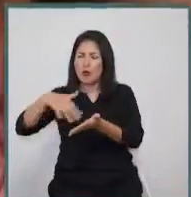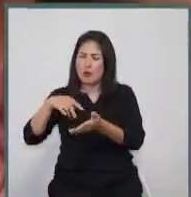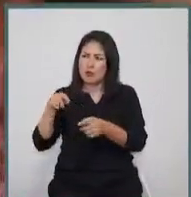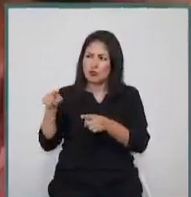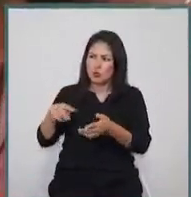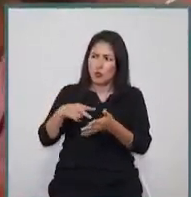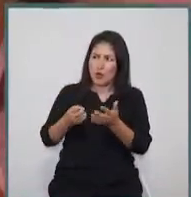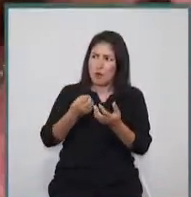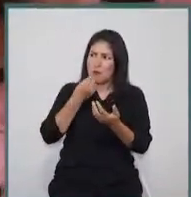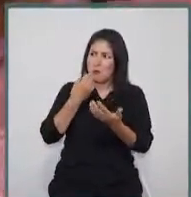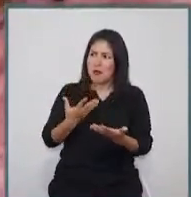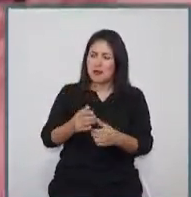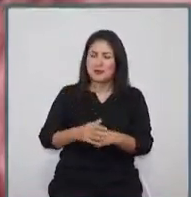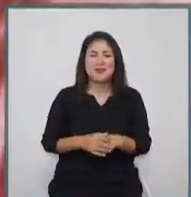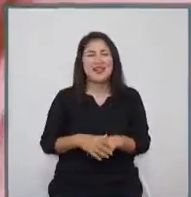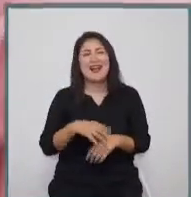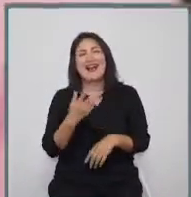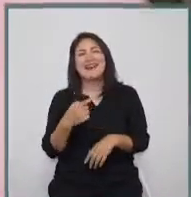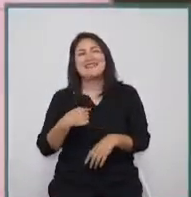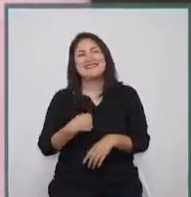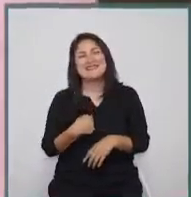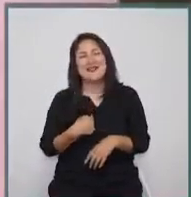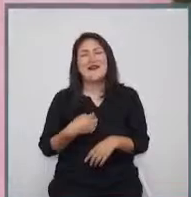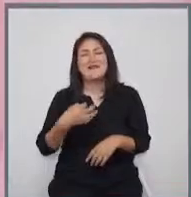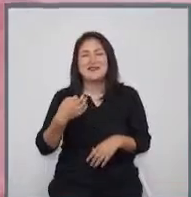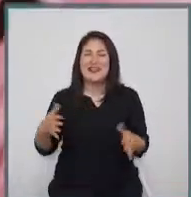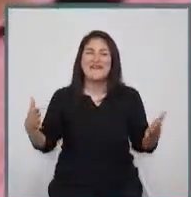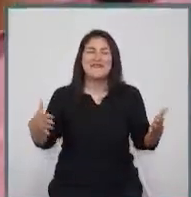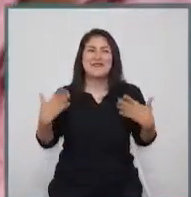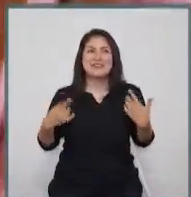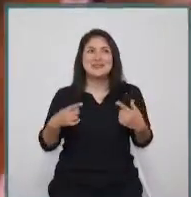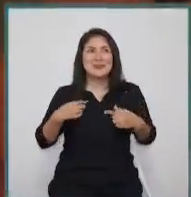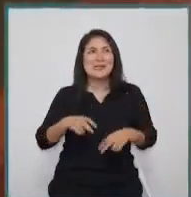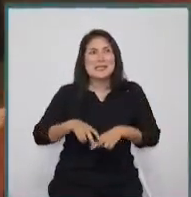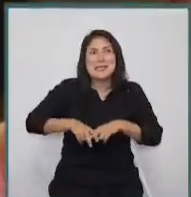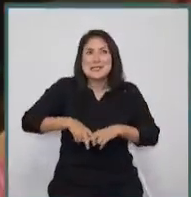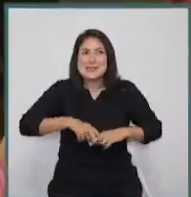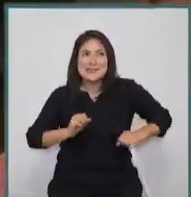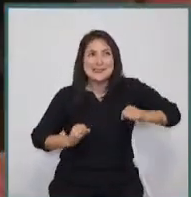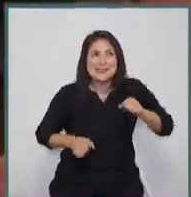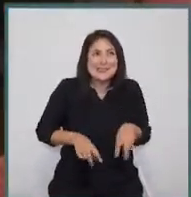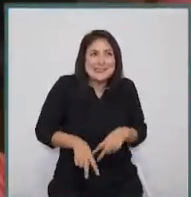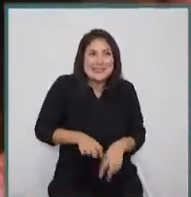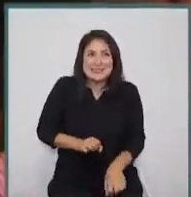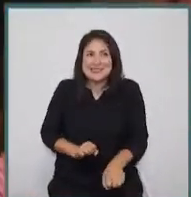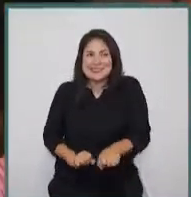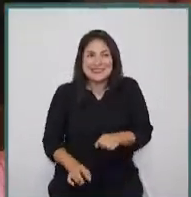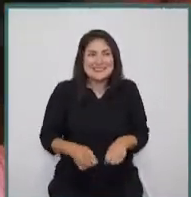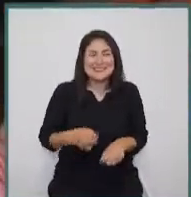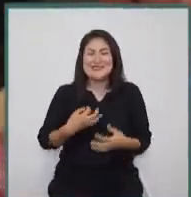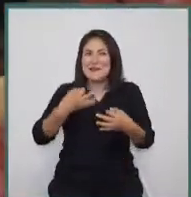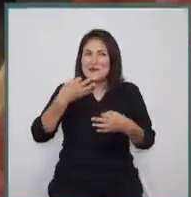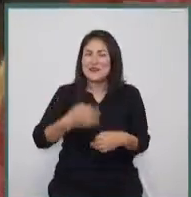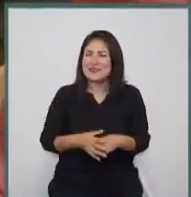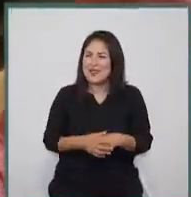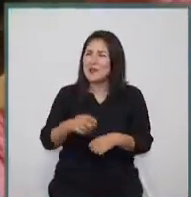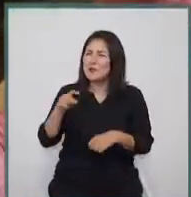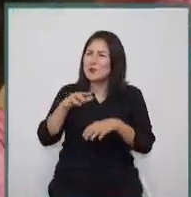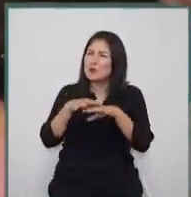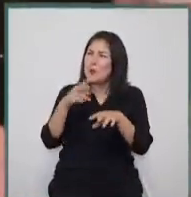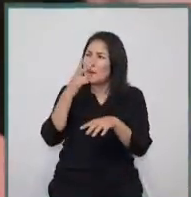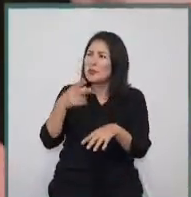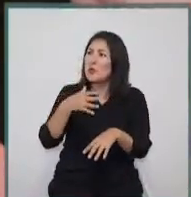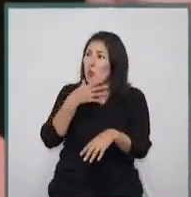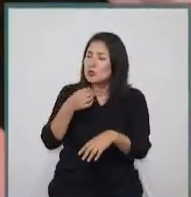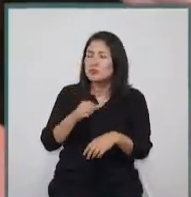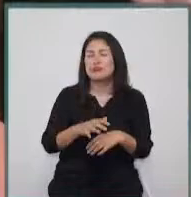bailarines profesionales por ustedes. No, yo encantada, estaba feliz, me movía, todo el cuerpo se me movía bailando ahí sentada.